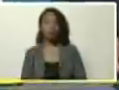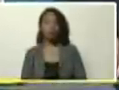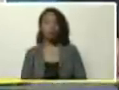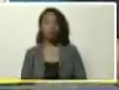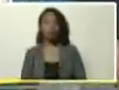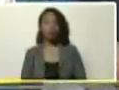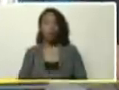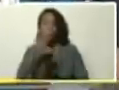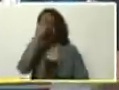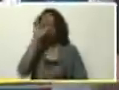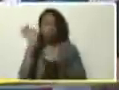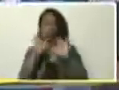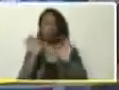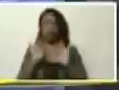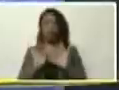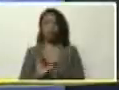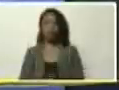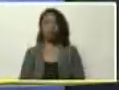Sin lugar a duda,